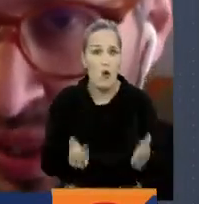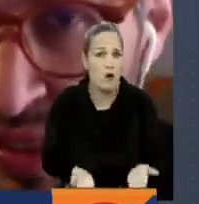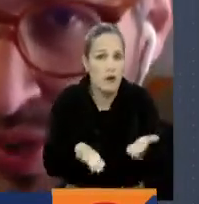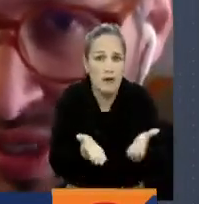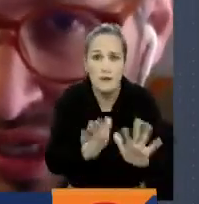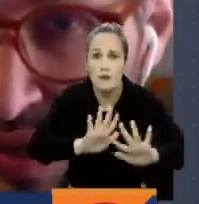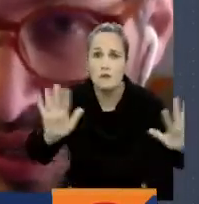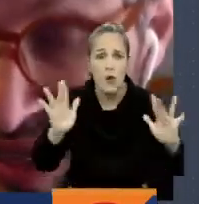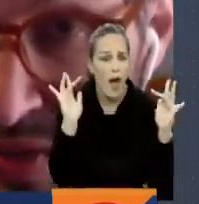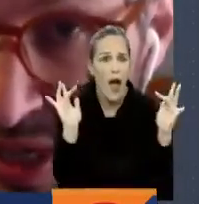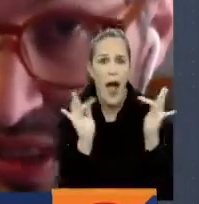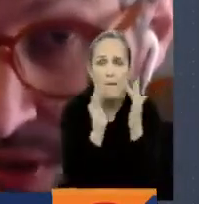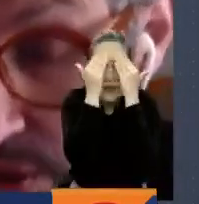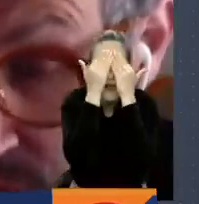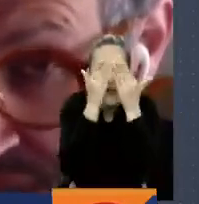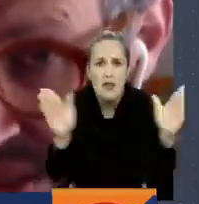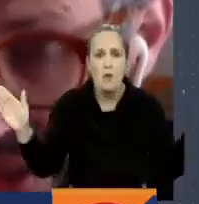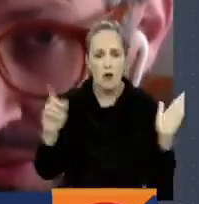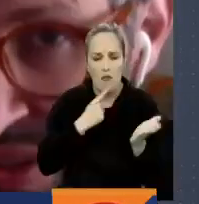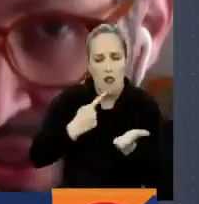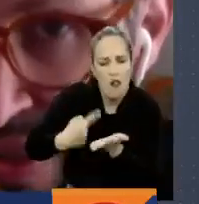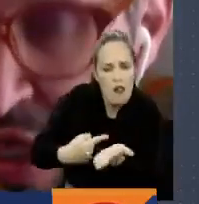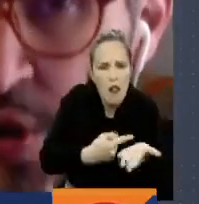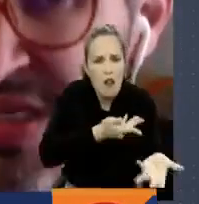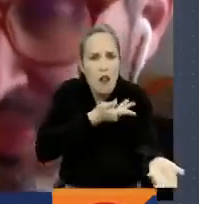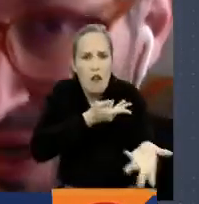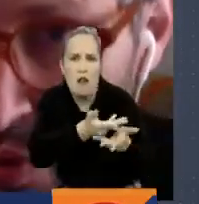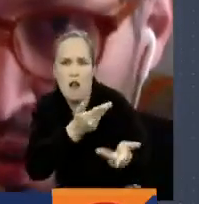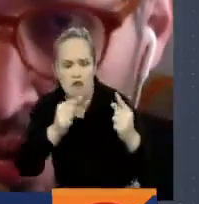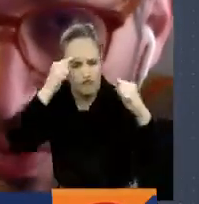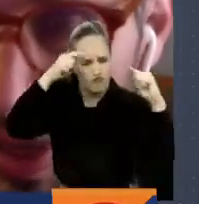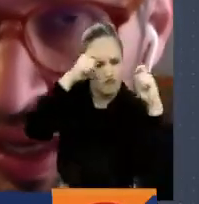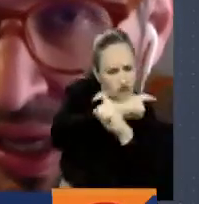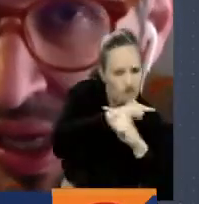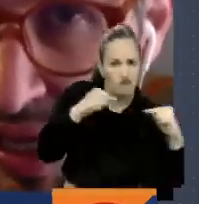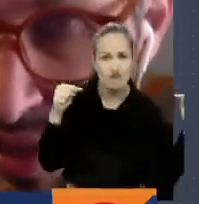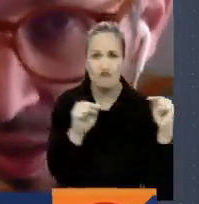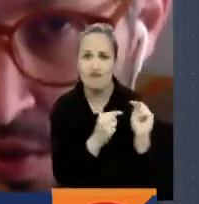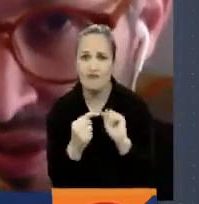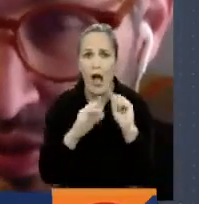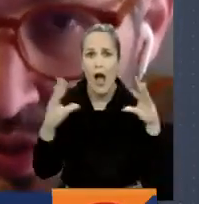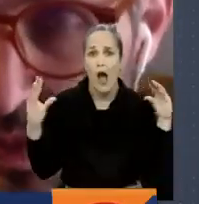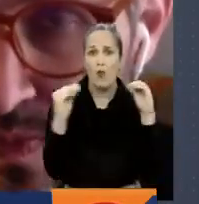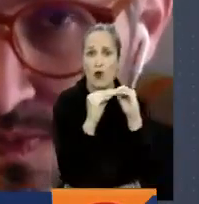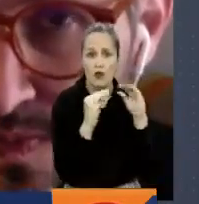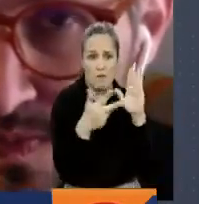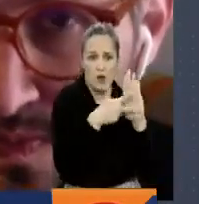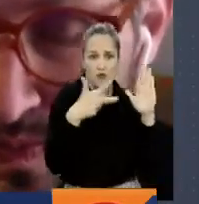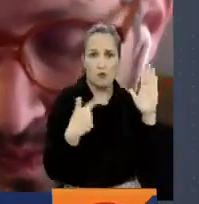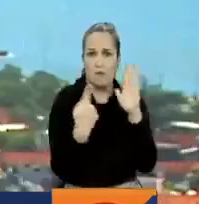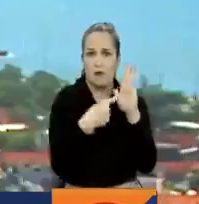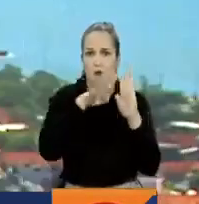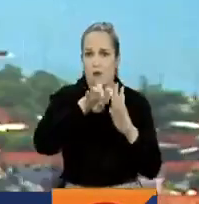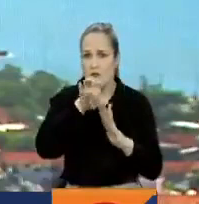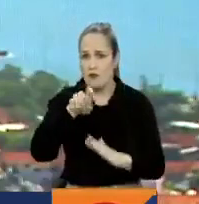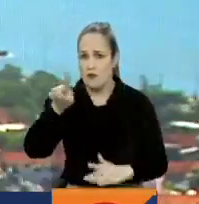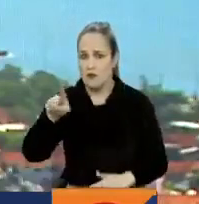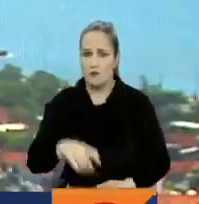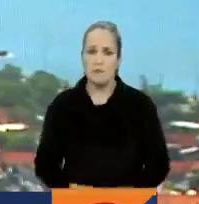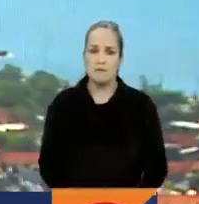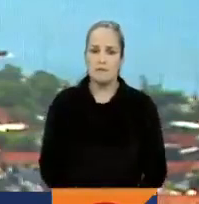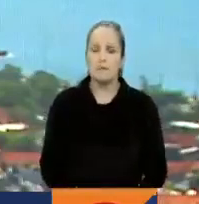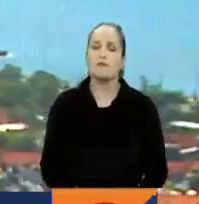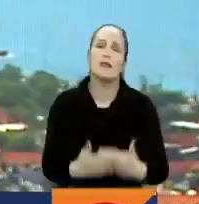son propios de una democracia deliberativa como es básicamente lo que se pactó en Colombia en el 91